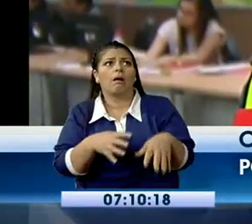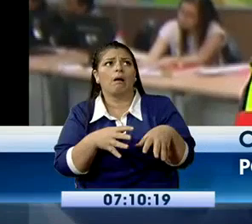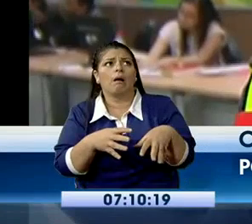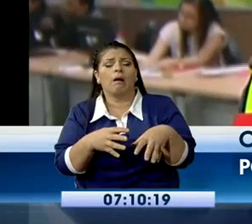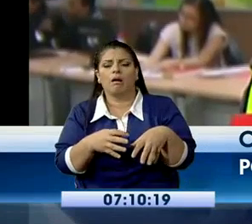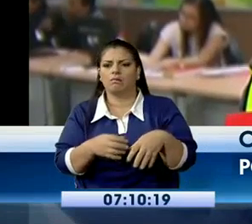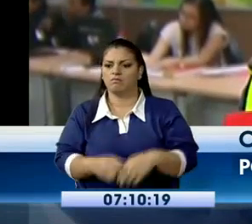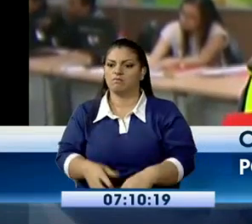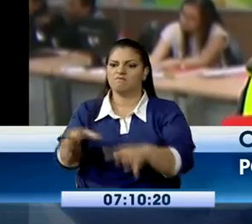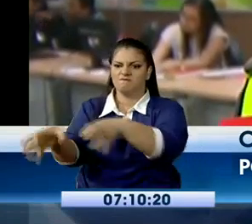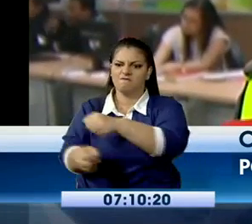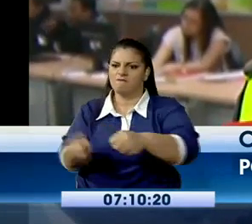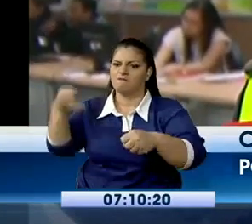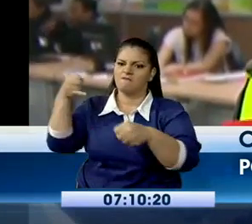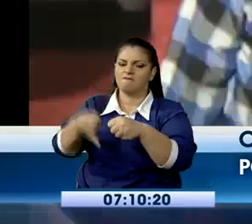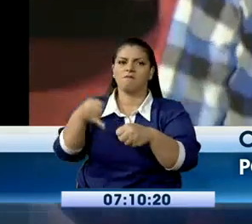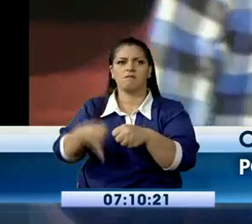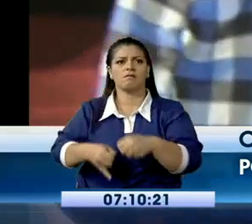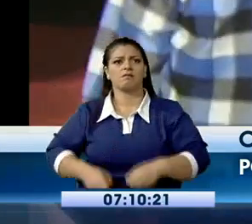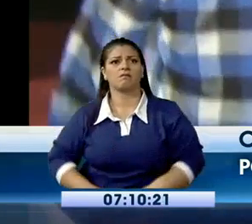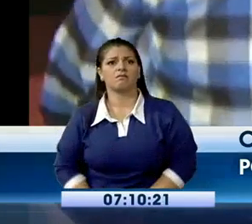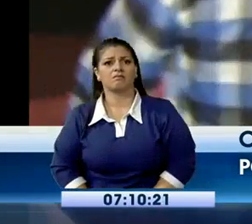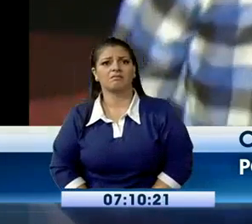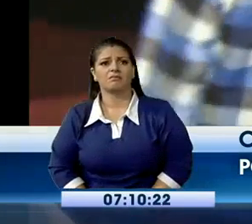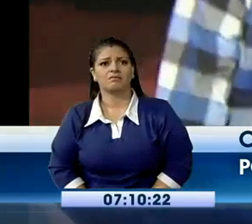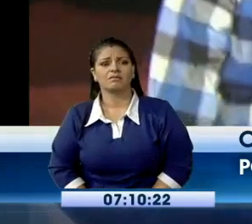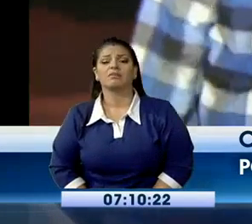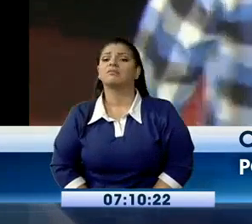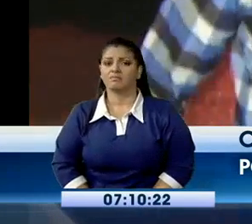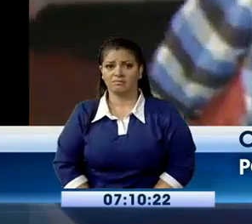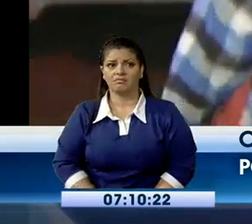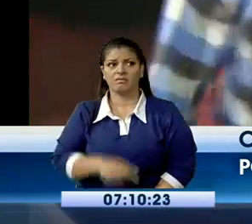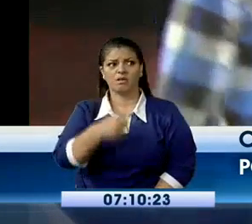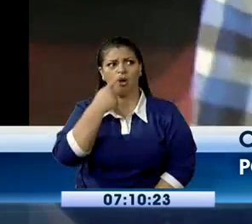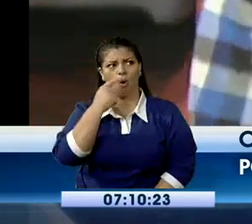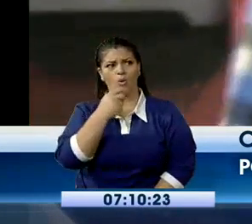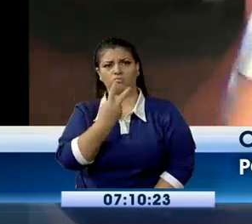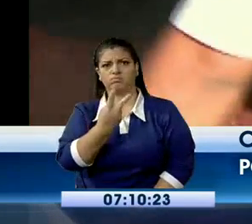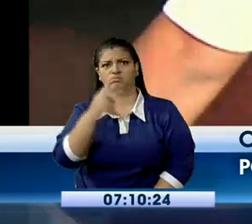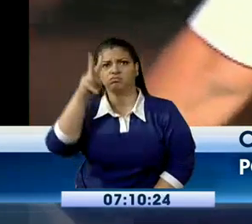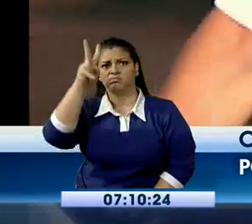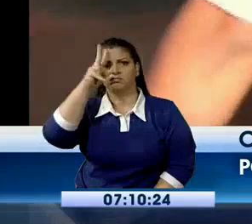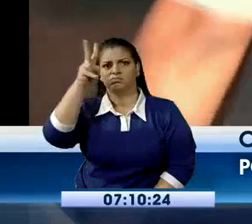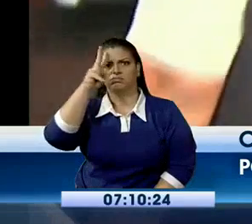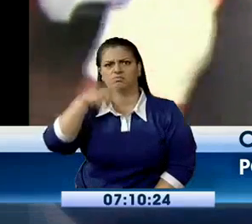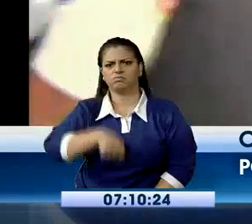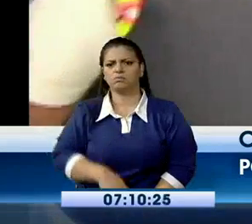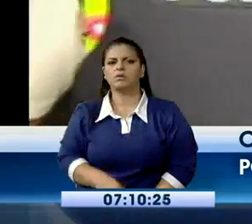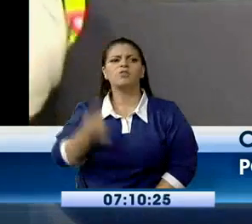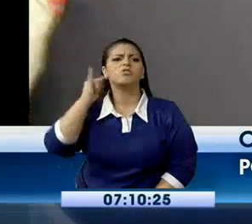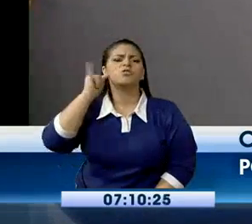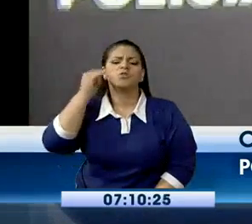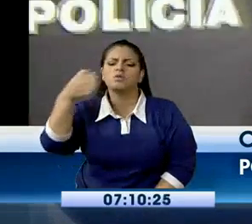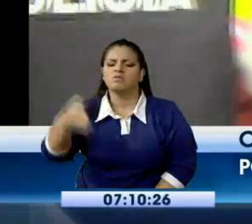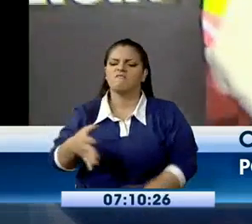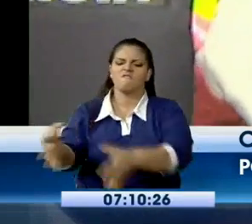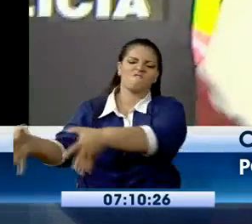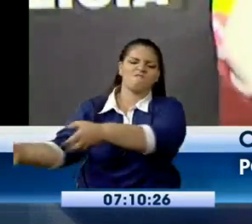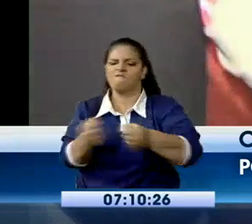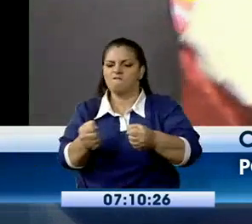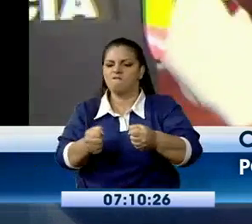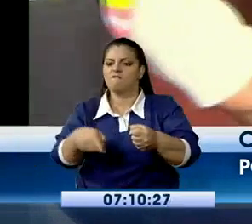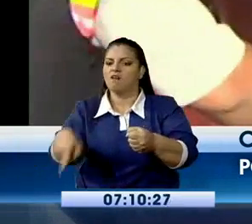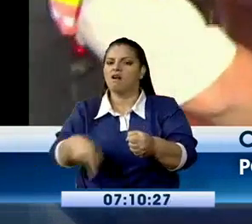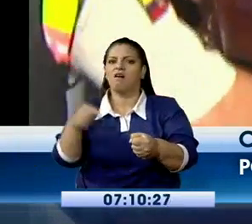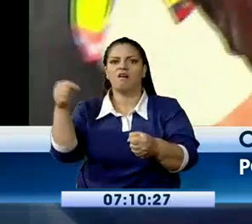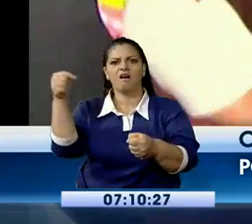a una niña menor de edad a practicar el sexo oral, motivo por el cual nos acercamos el señor de